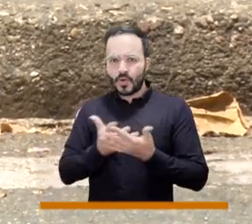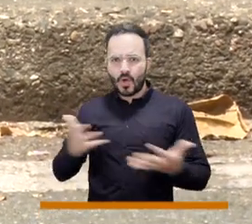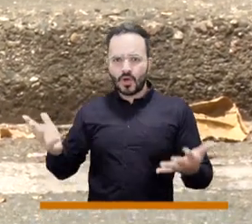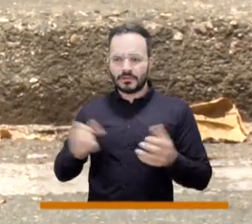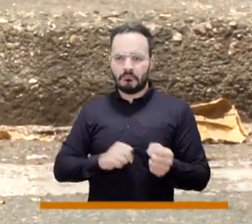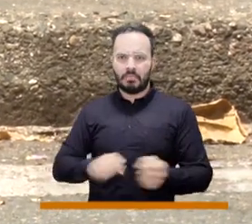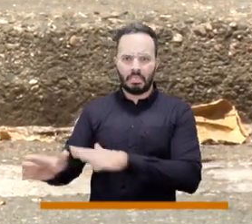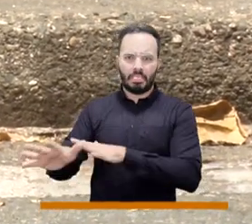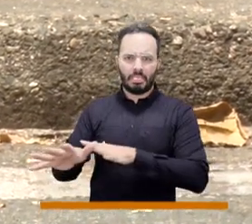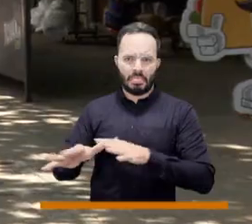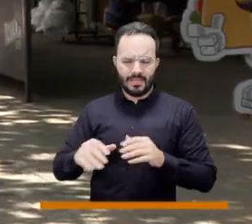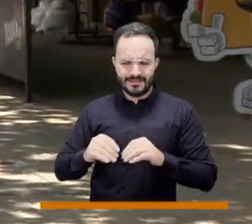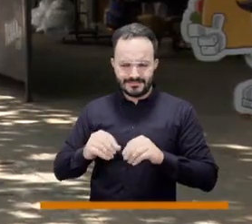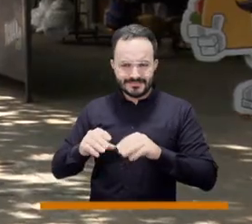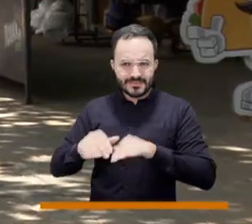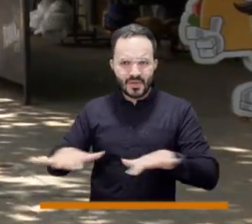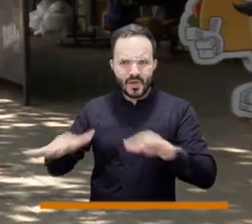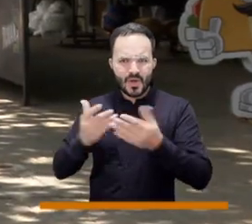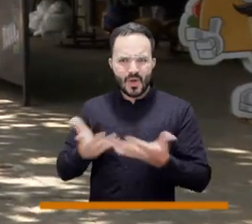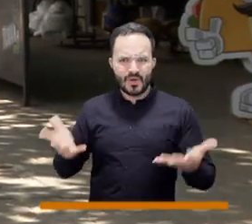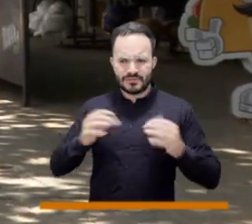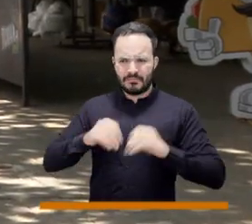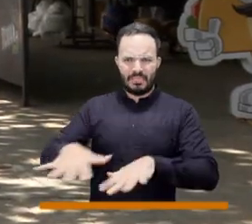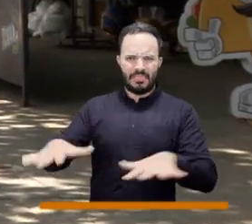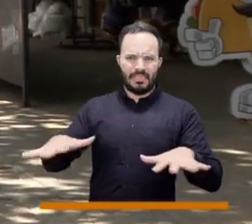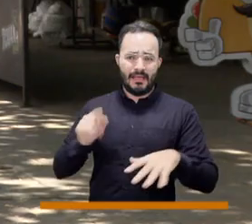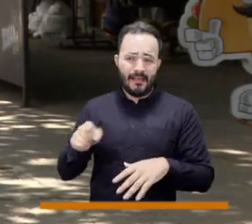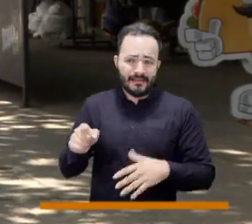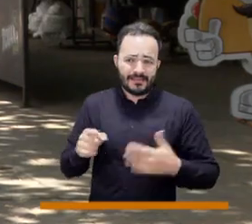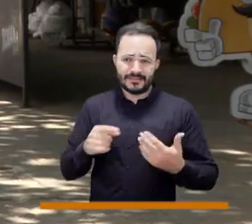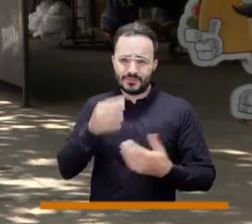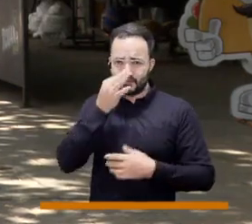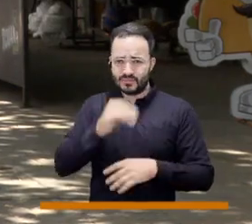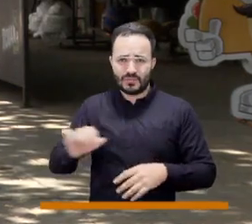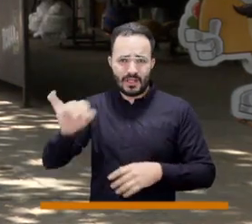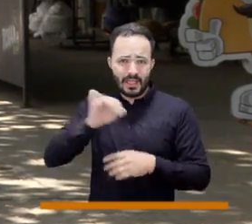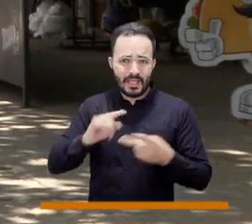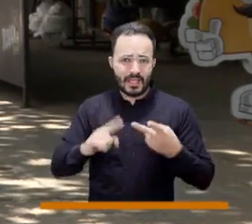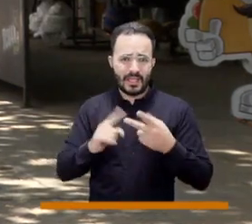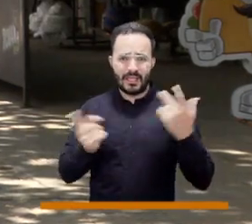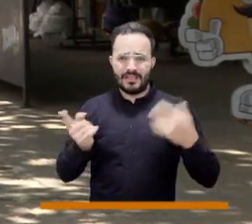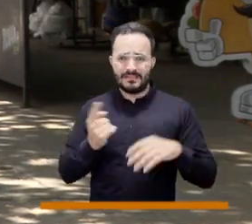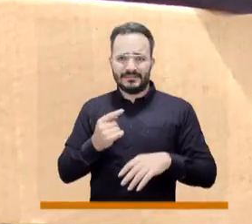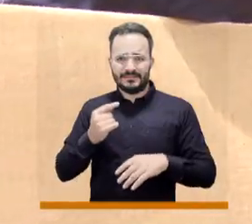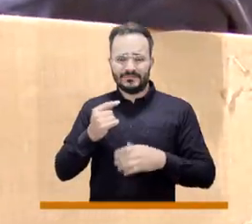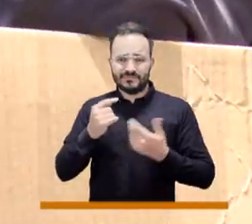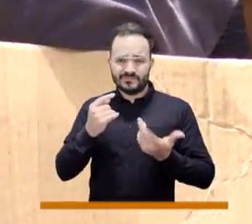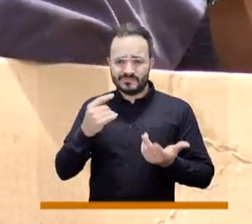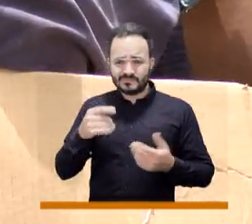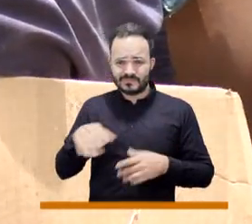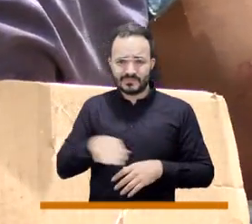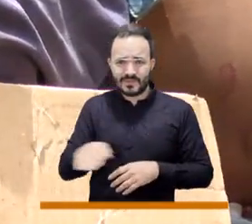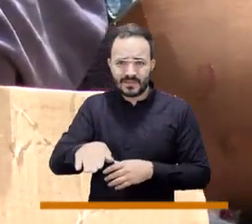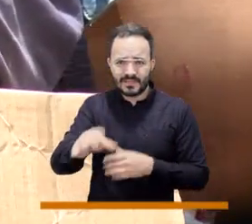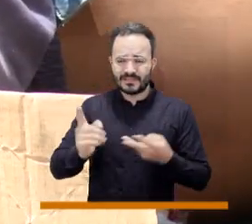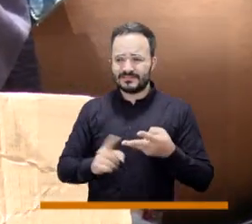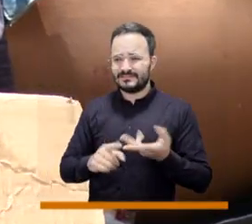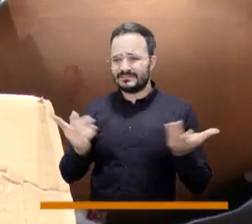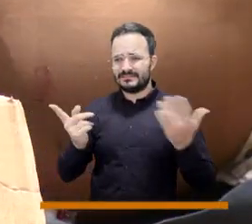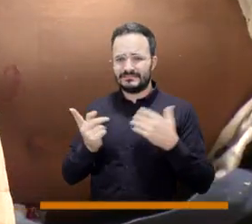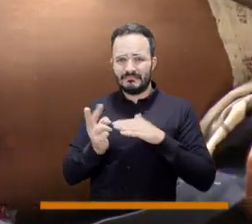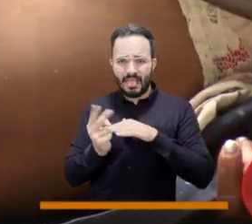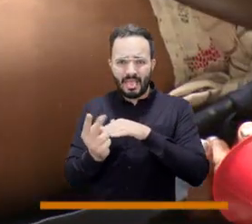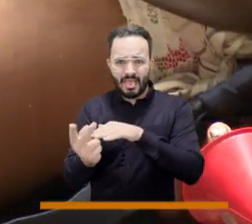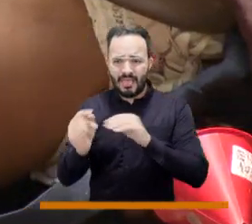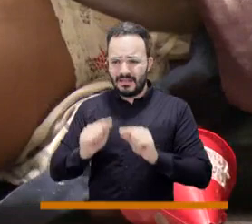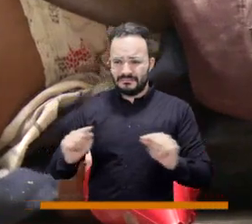pero todo lo demás queda regado en el piso. De eso salen las ratas, salen cucarachas, moscas, malos olores, toda una cantidad de